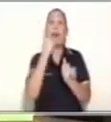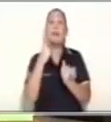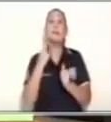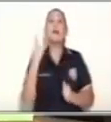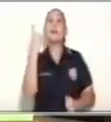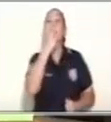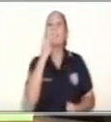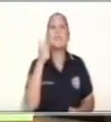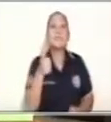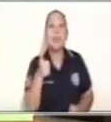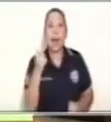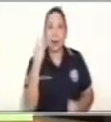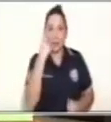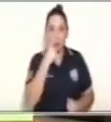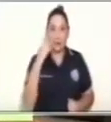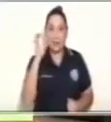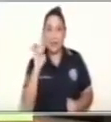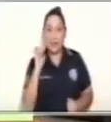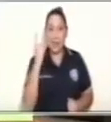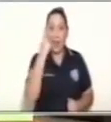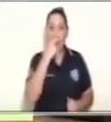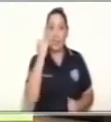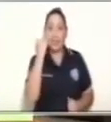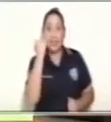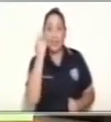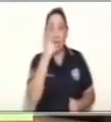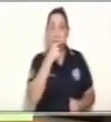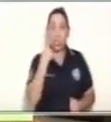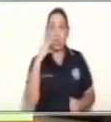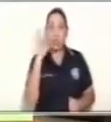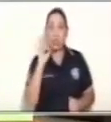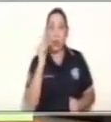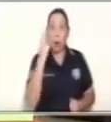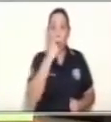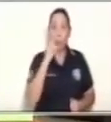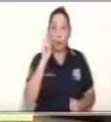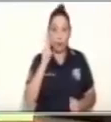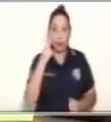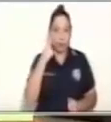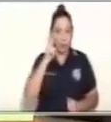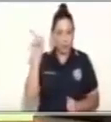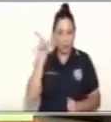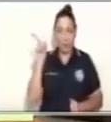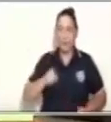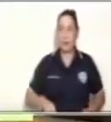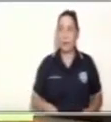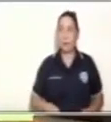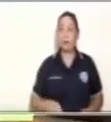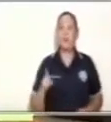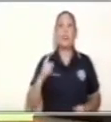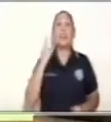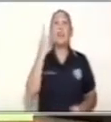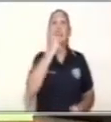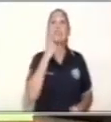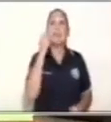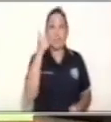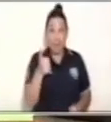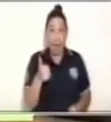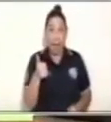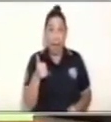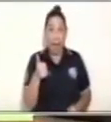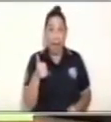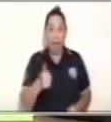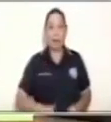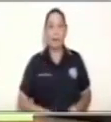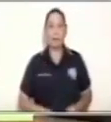quieras, porque igual el orden no nos afecta en nada. Entonces acá tenemos la S. Con la